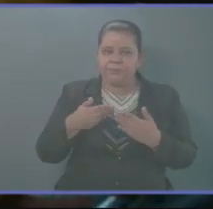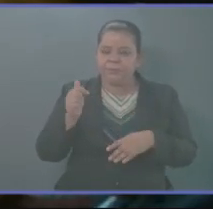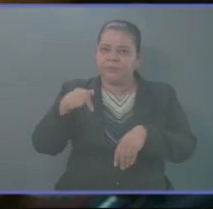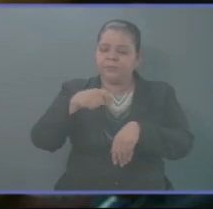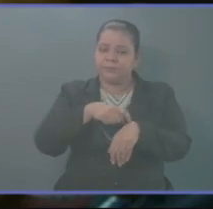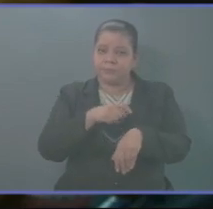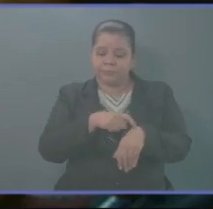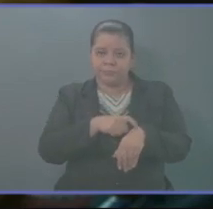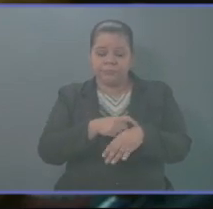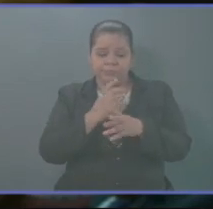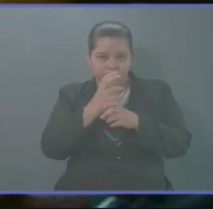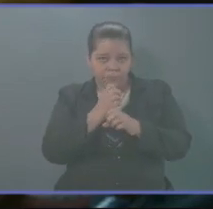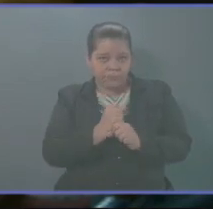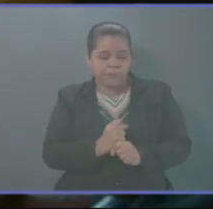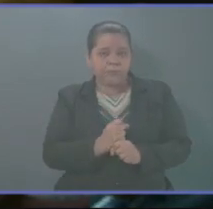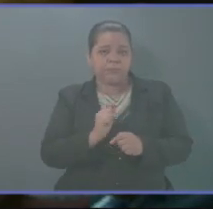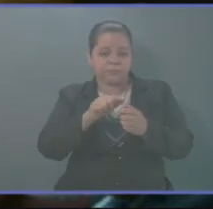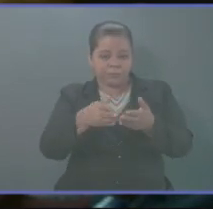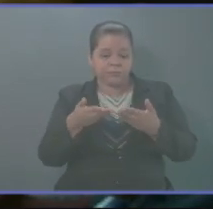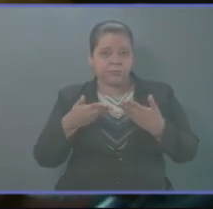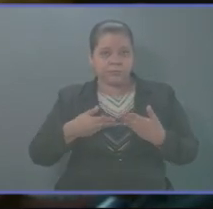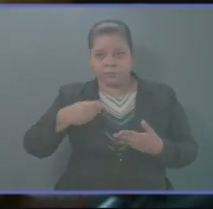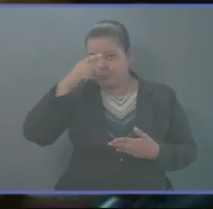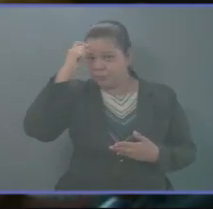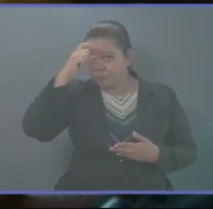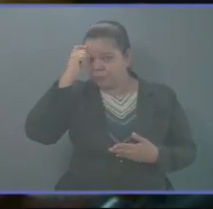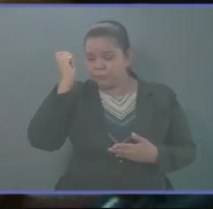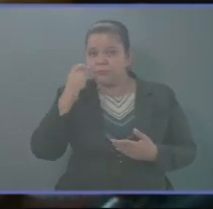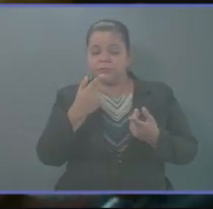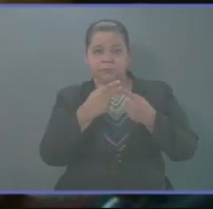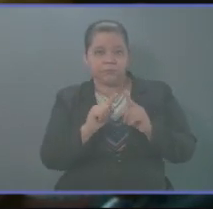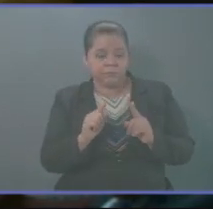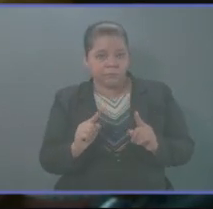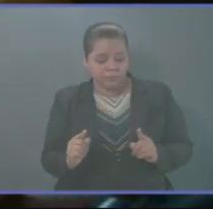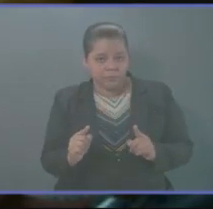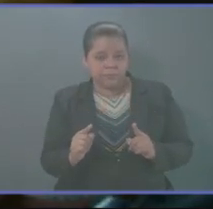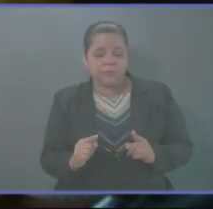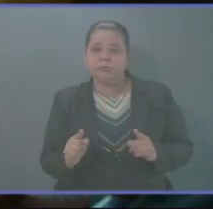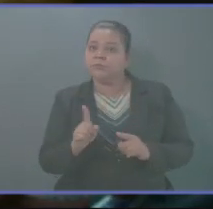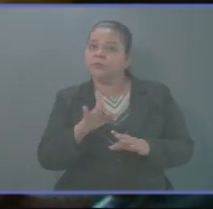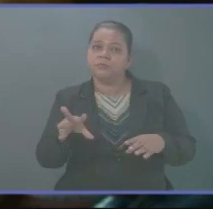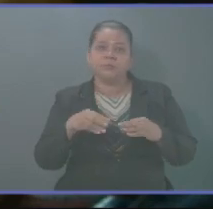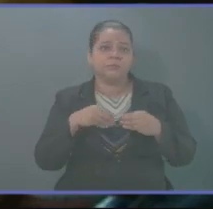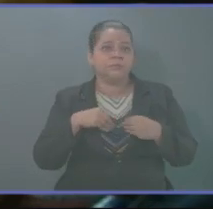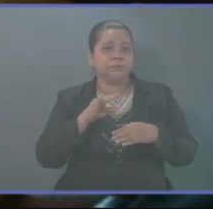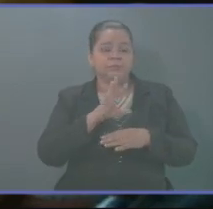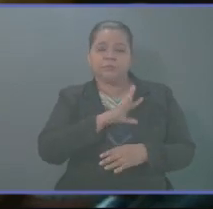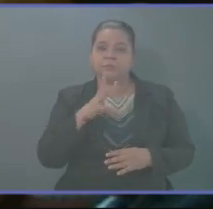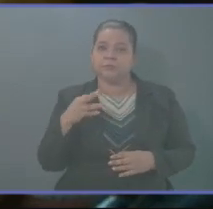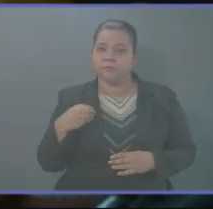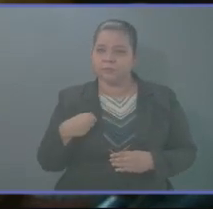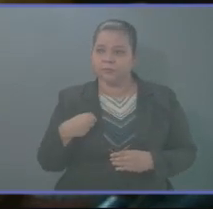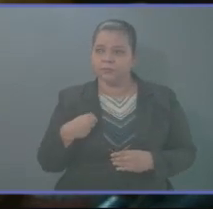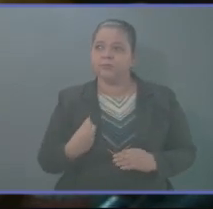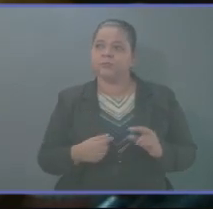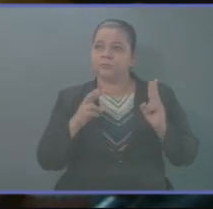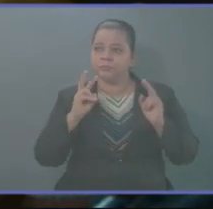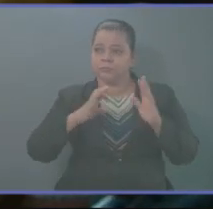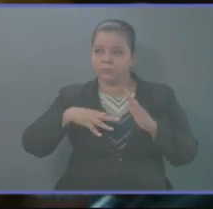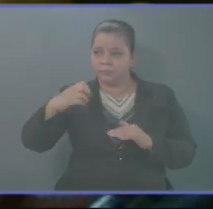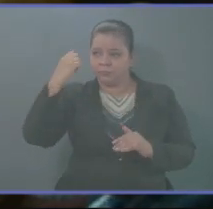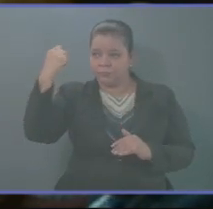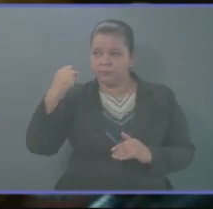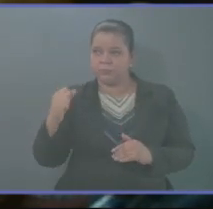momento a garantizar estos derechos laborales y que no salgan perjudicadas las familias salvadoreñas, que es el tema de fondo en